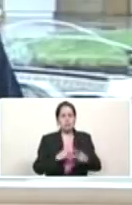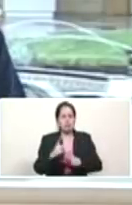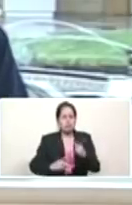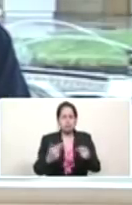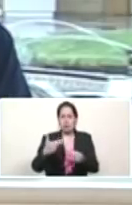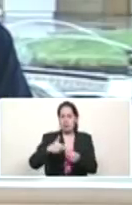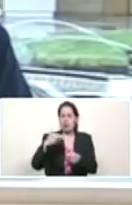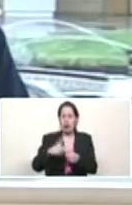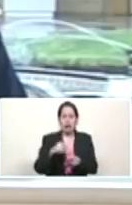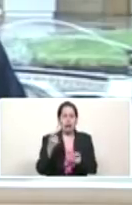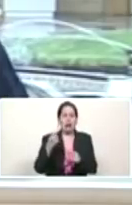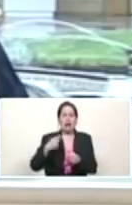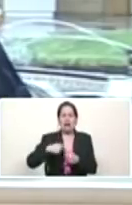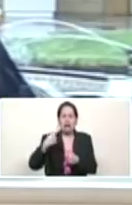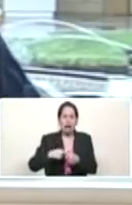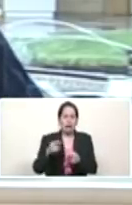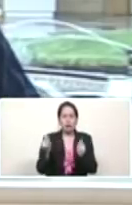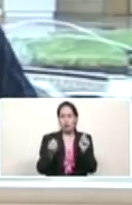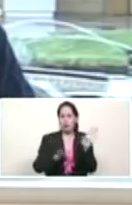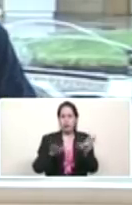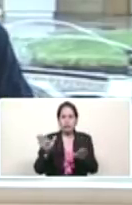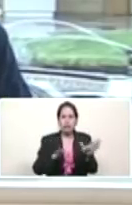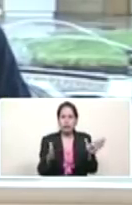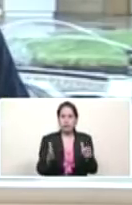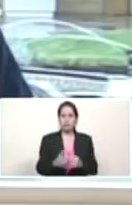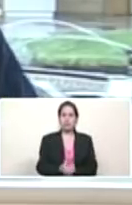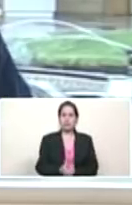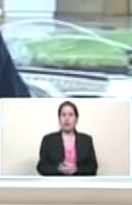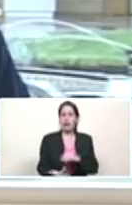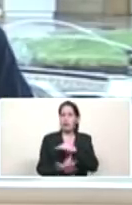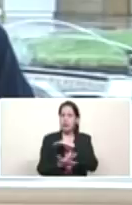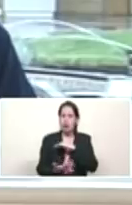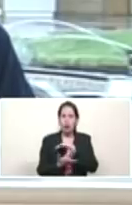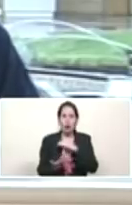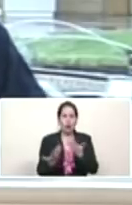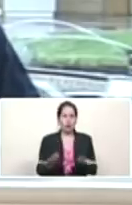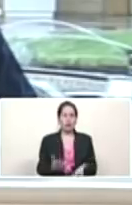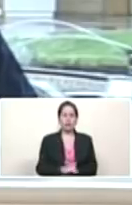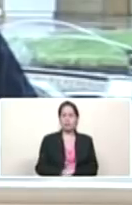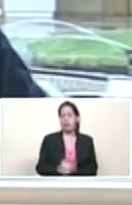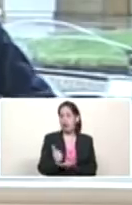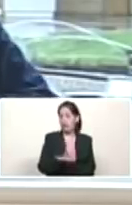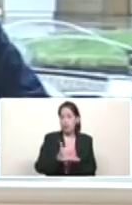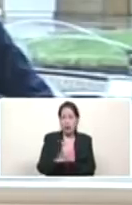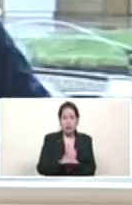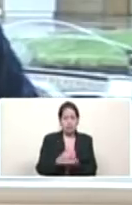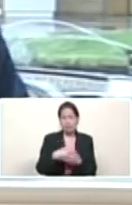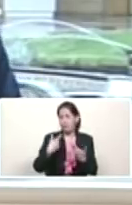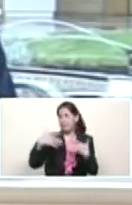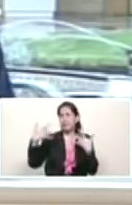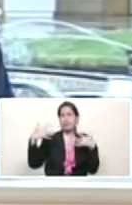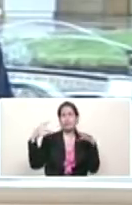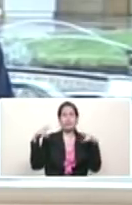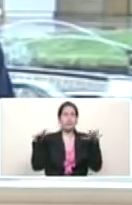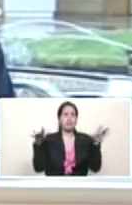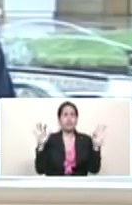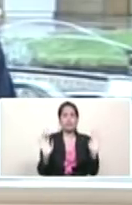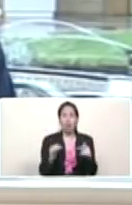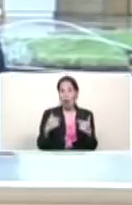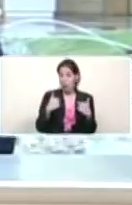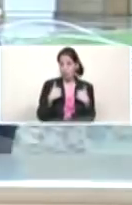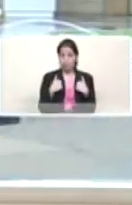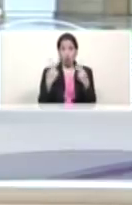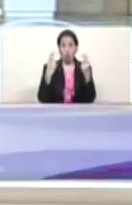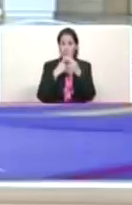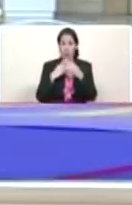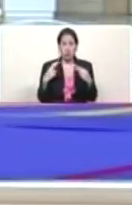gasífera, turística, tecnológica, farmacéutica, etc. Mi compromiso con